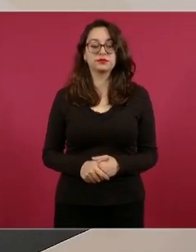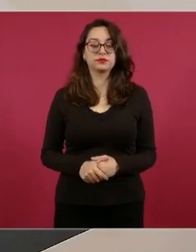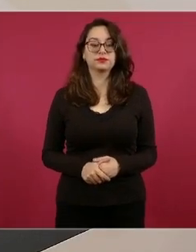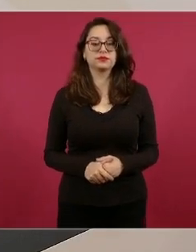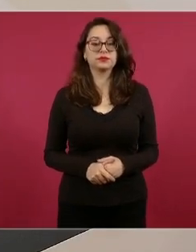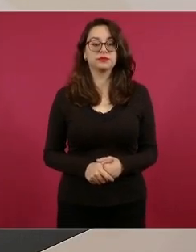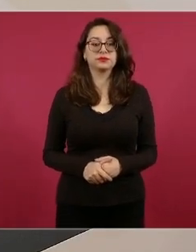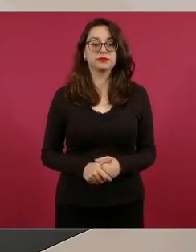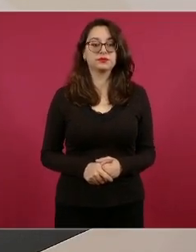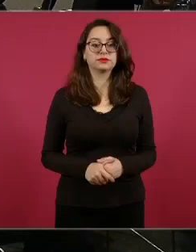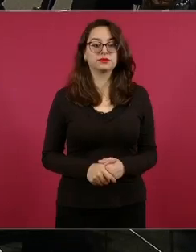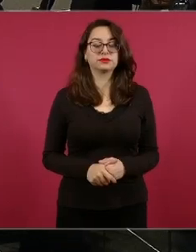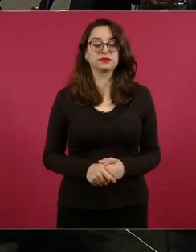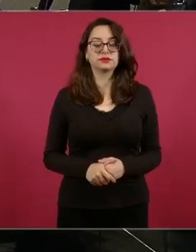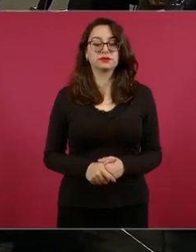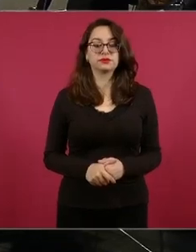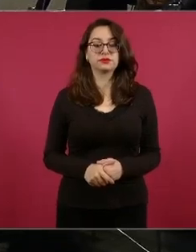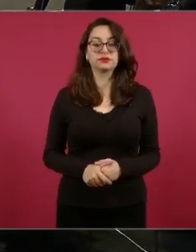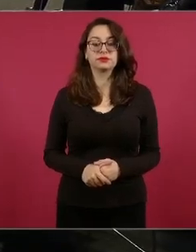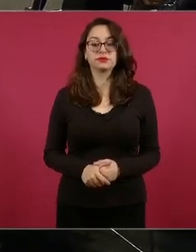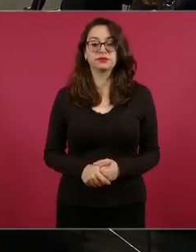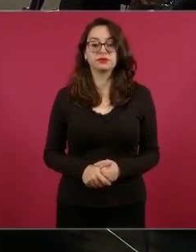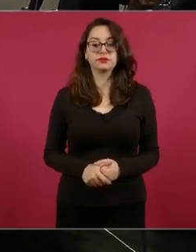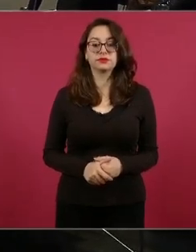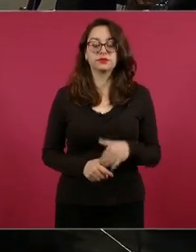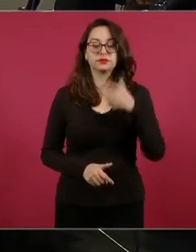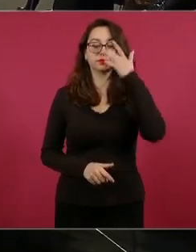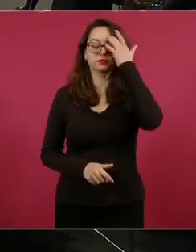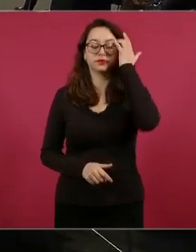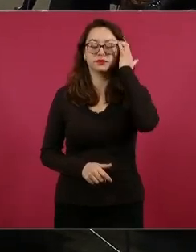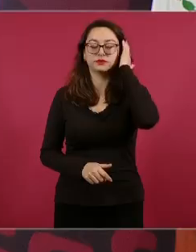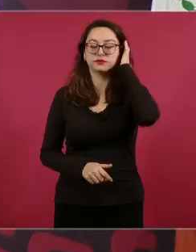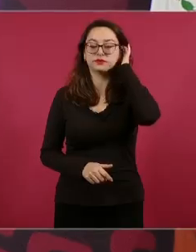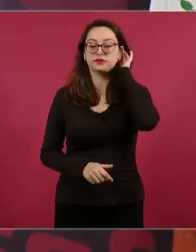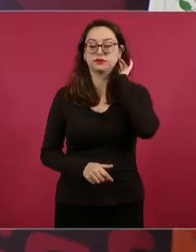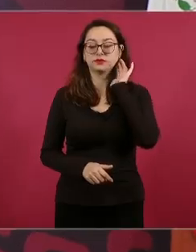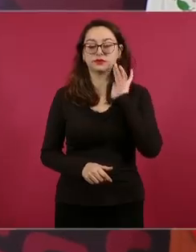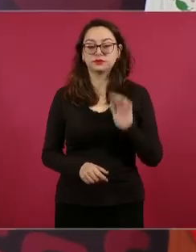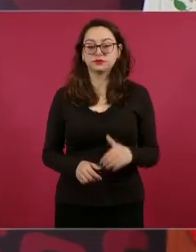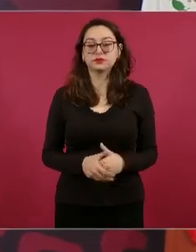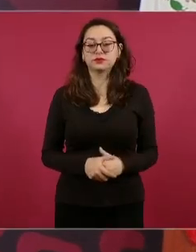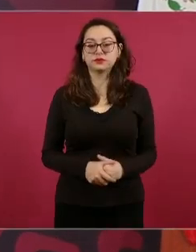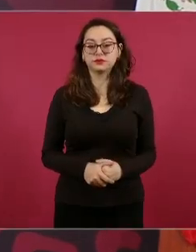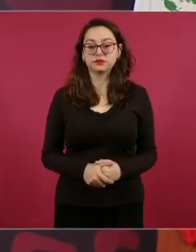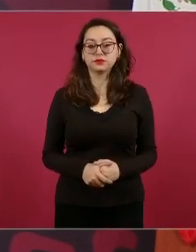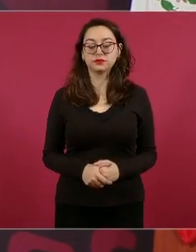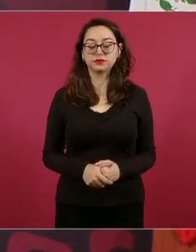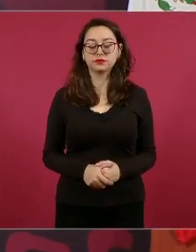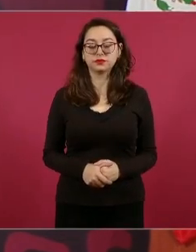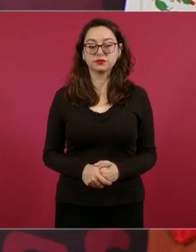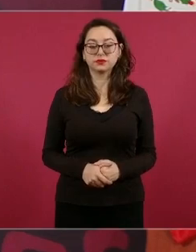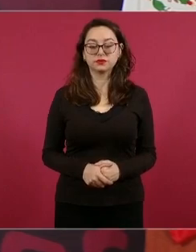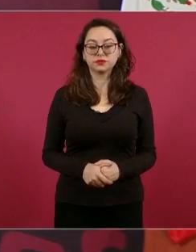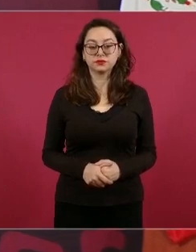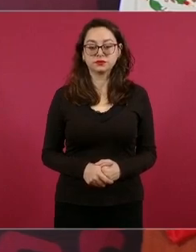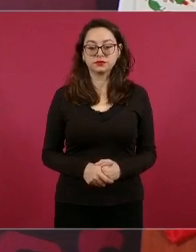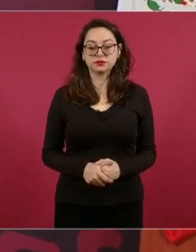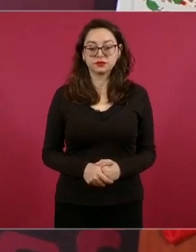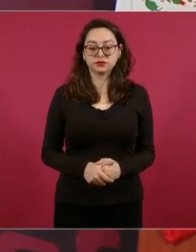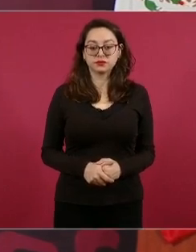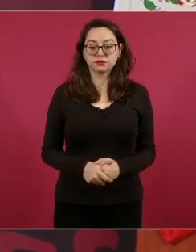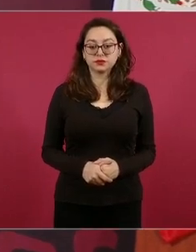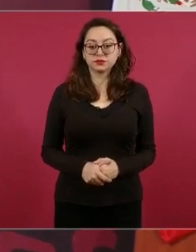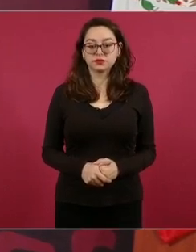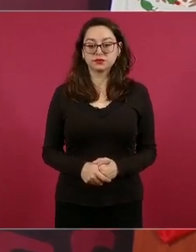También no les gusta, los entiendo bien, el que